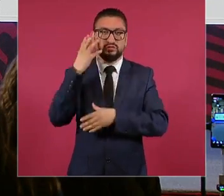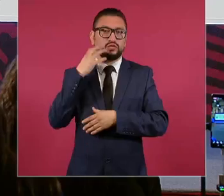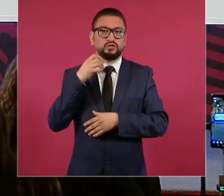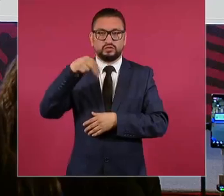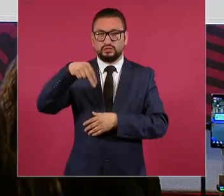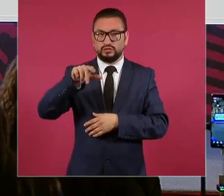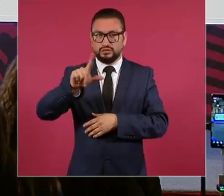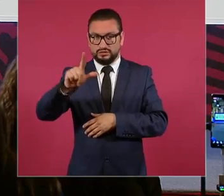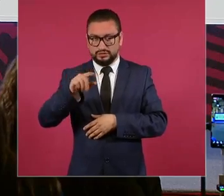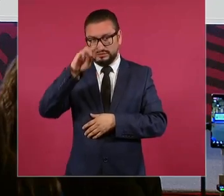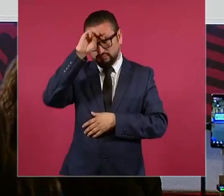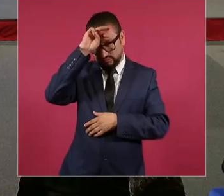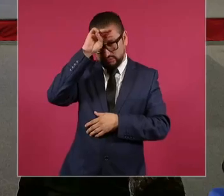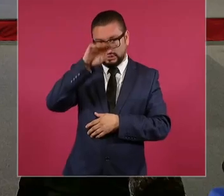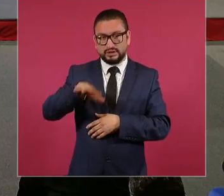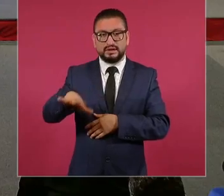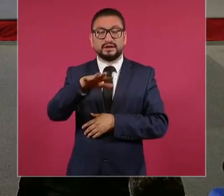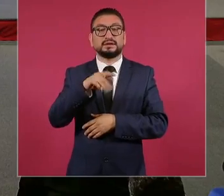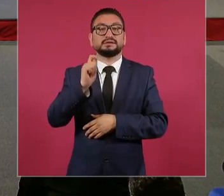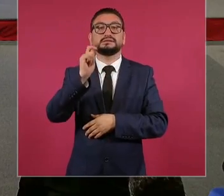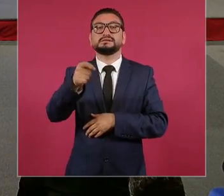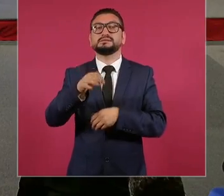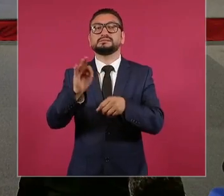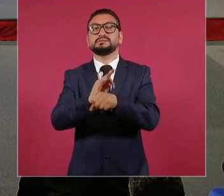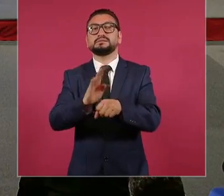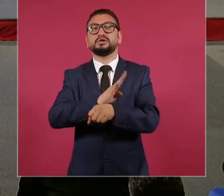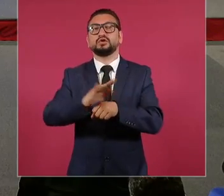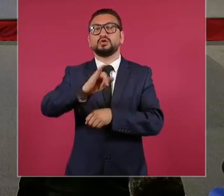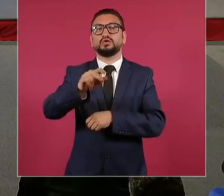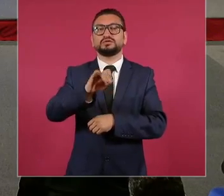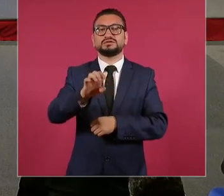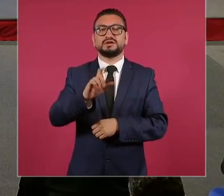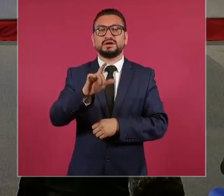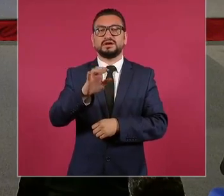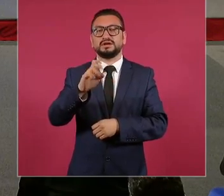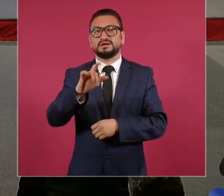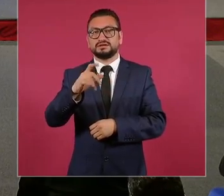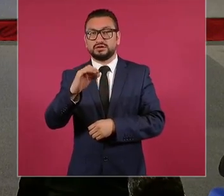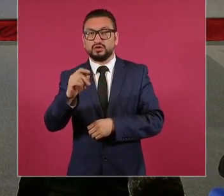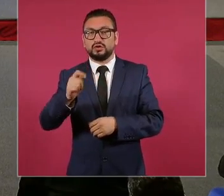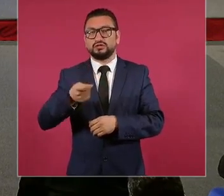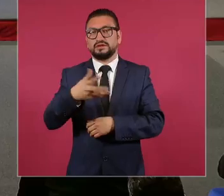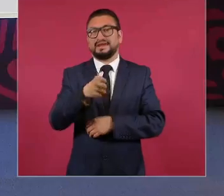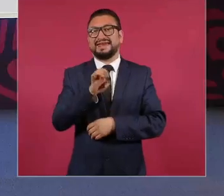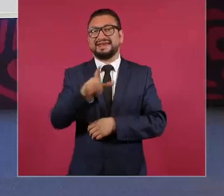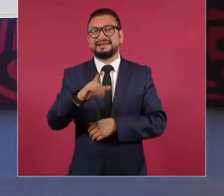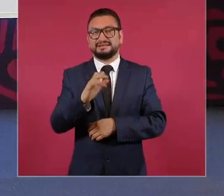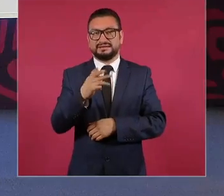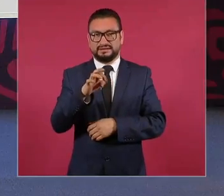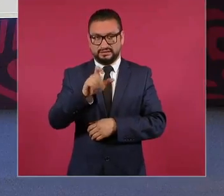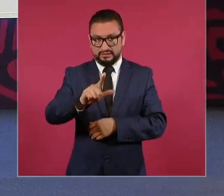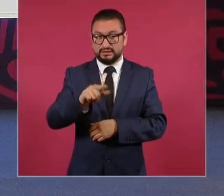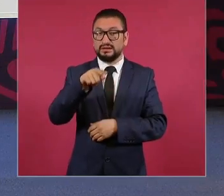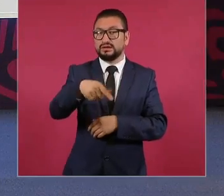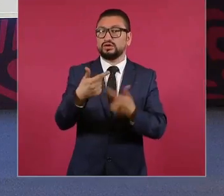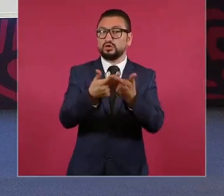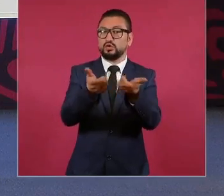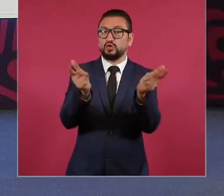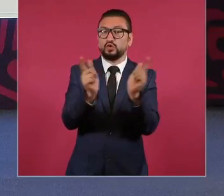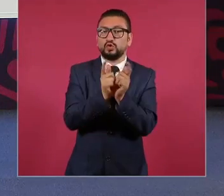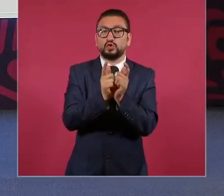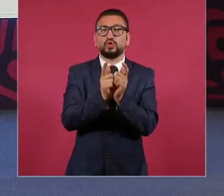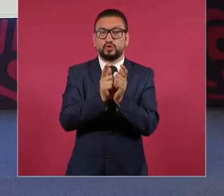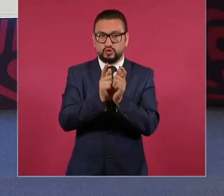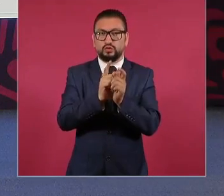en Monterrey. Y él beneficia a José Eliseo, alias El Charal. Él es parte del grupo delictivo